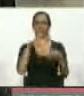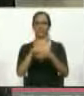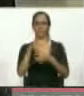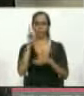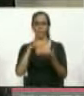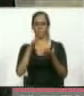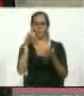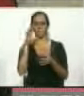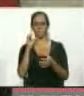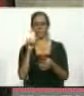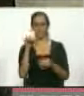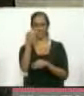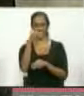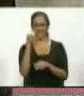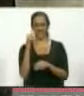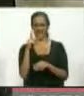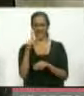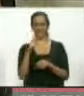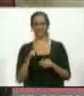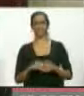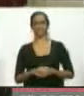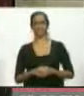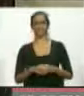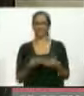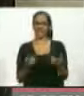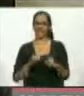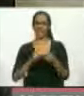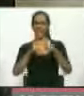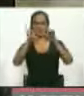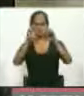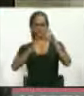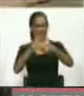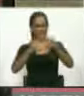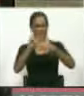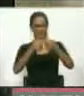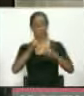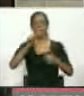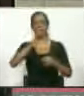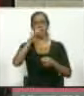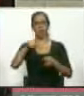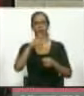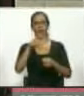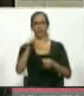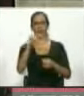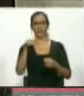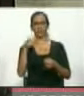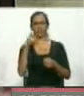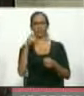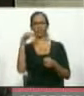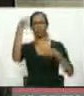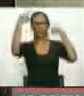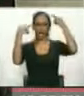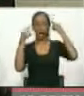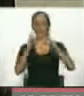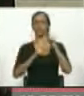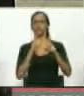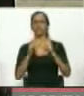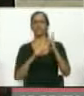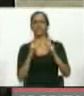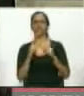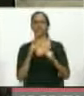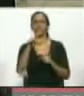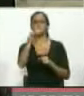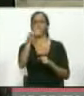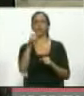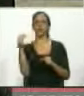2020 etc está acá así que escriba arroba la zurda de chávez en twitter arroba sur de avión bajo conducta